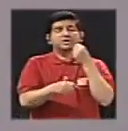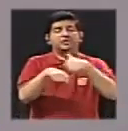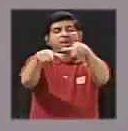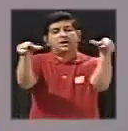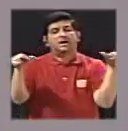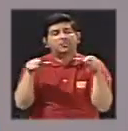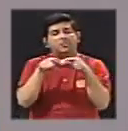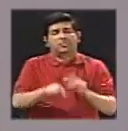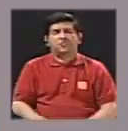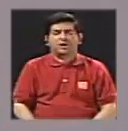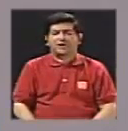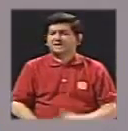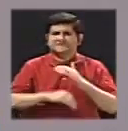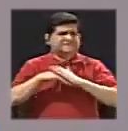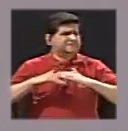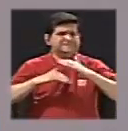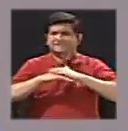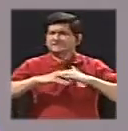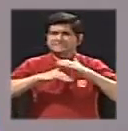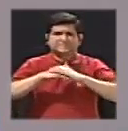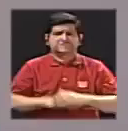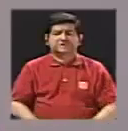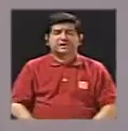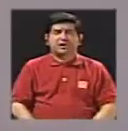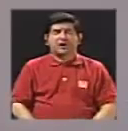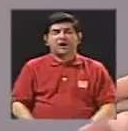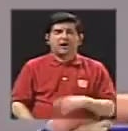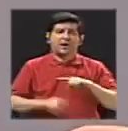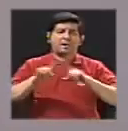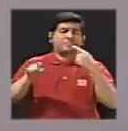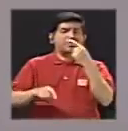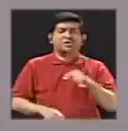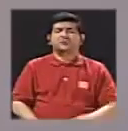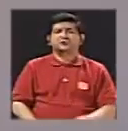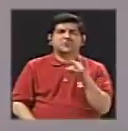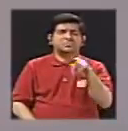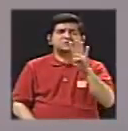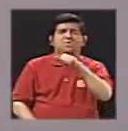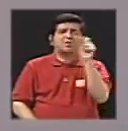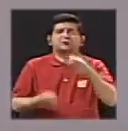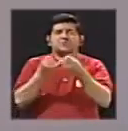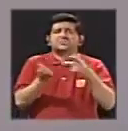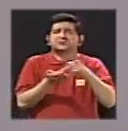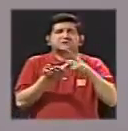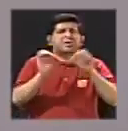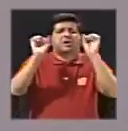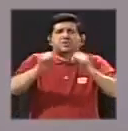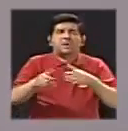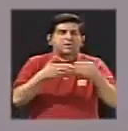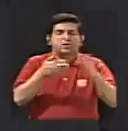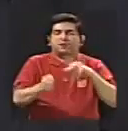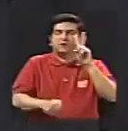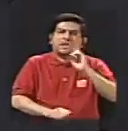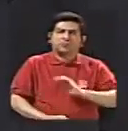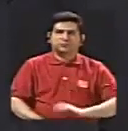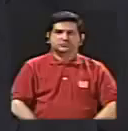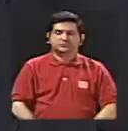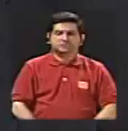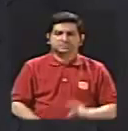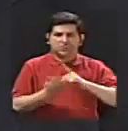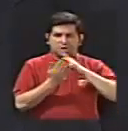lugar súper incómodo y tranquilamente le parece que puede quedarse 4 meses sin salario, aunque sean 2? El proyecto